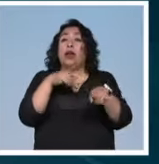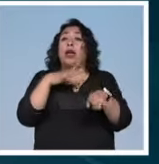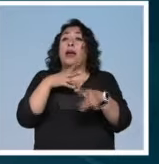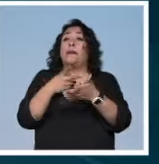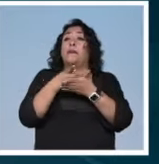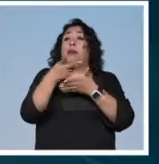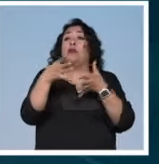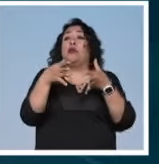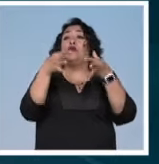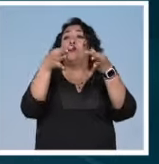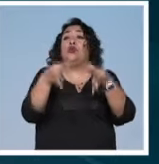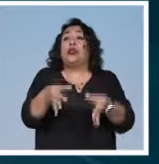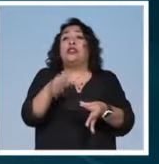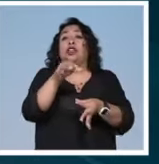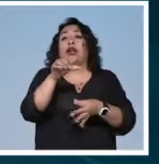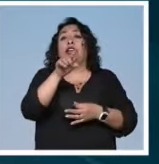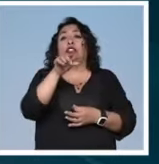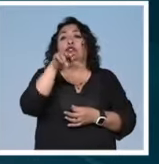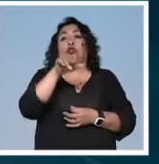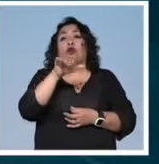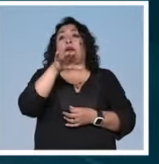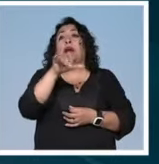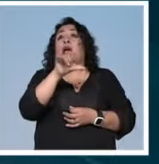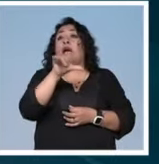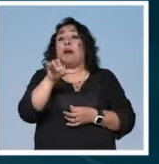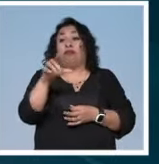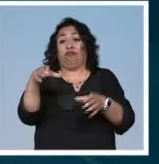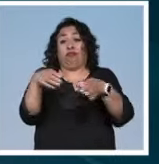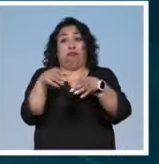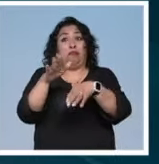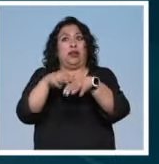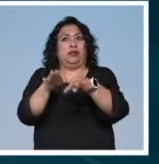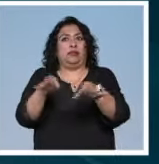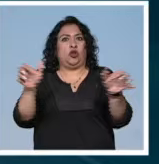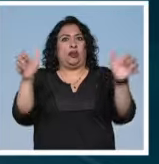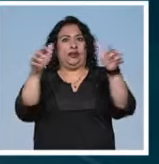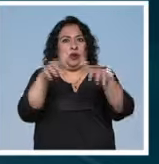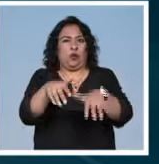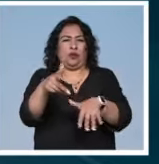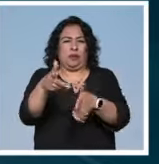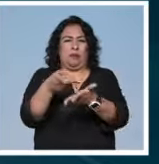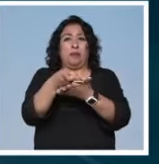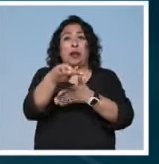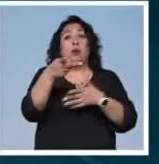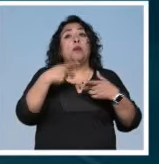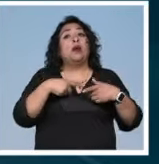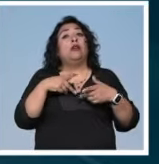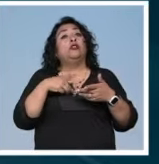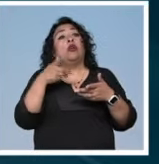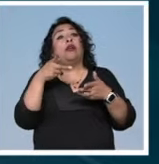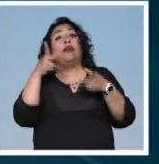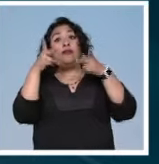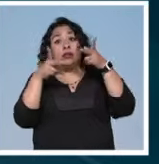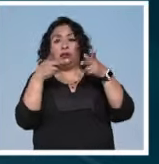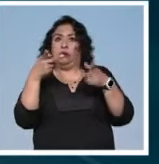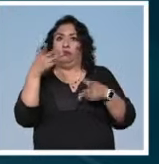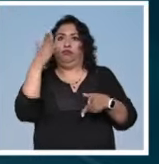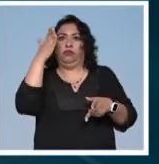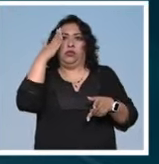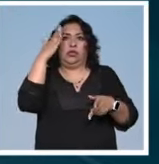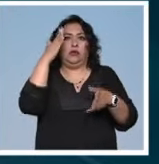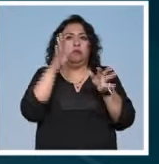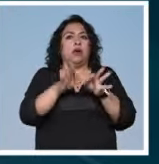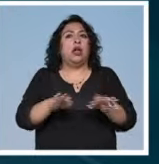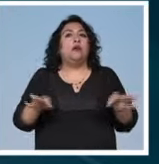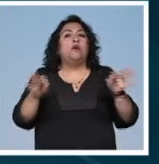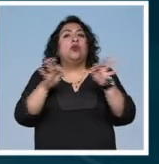premio Fundación Erarta Sonamaco a la pieza más destacada del encuentro. Para este galardón, el público visitante juega un papel principal